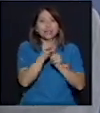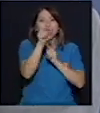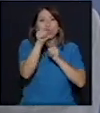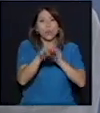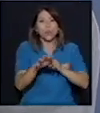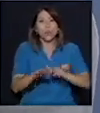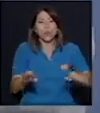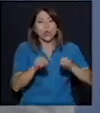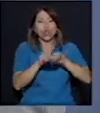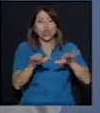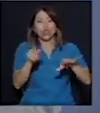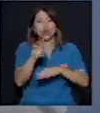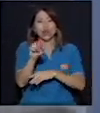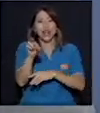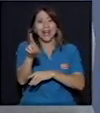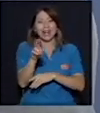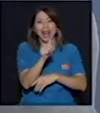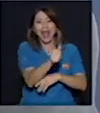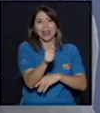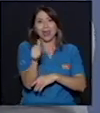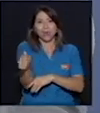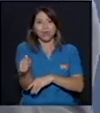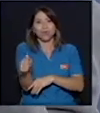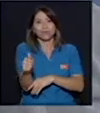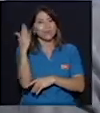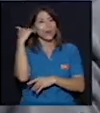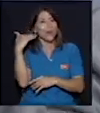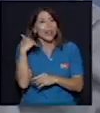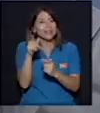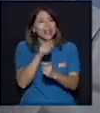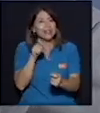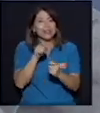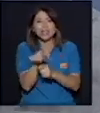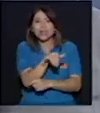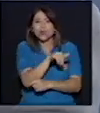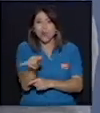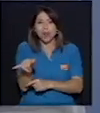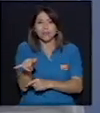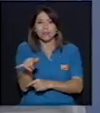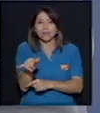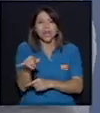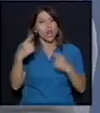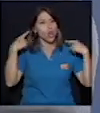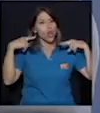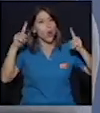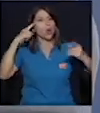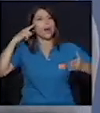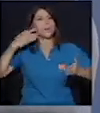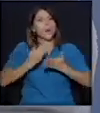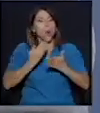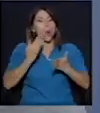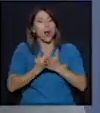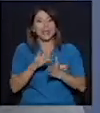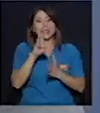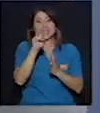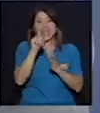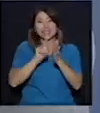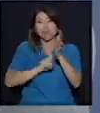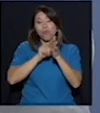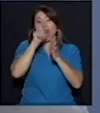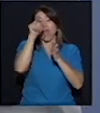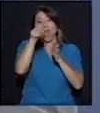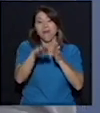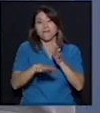estos inventarios, y Corea del Norte exactamente igual, logra aprobar 6 pruebas nucleares en las que se les dice